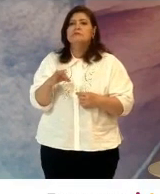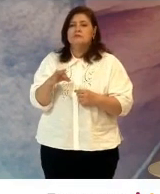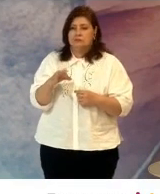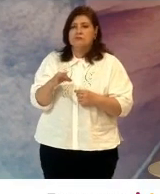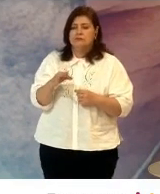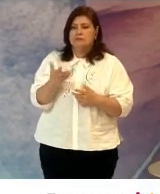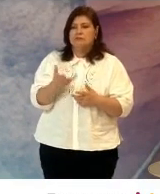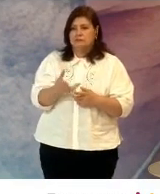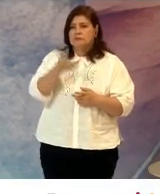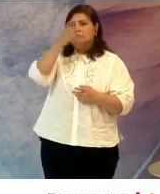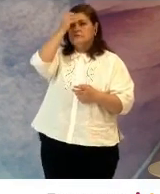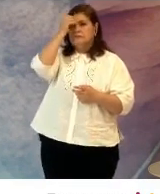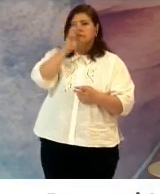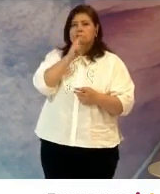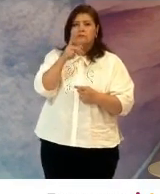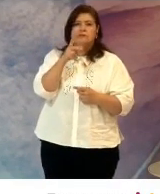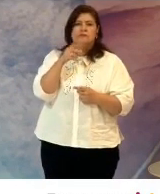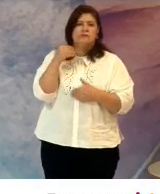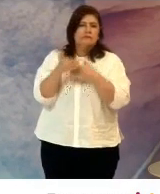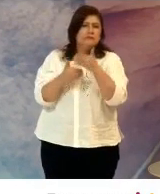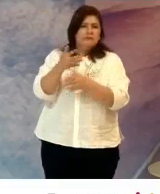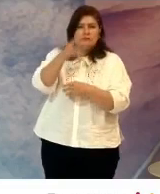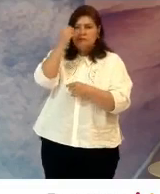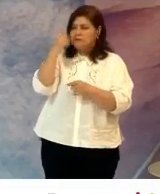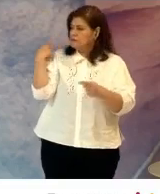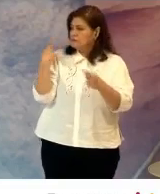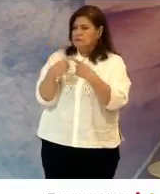una jornada de aprendizaje de 3 años.